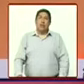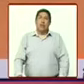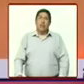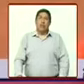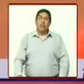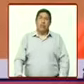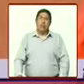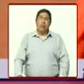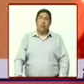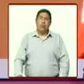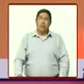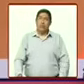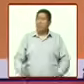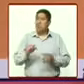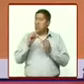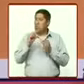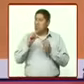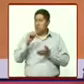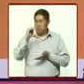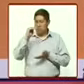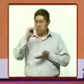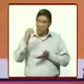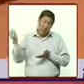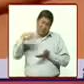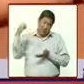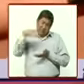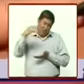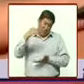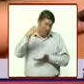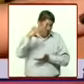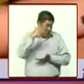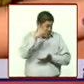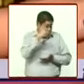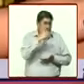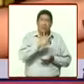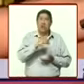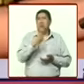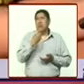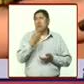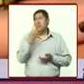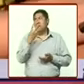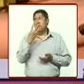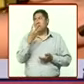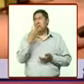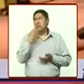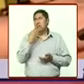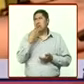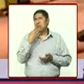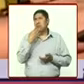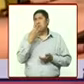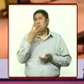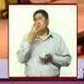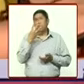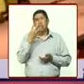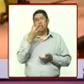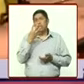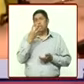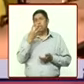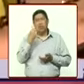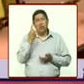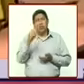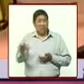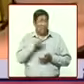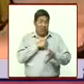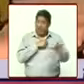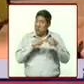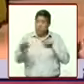Así me pasaron un bimbo, era un poco más grande, y ahí ya yo los metí cuatro, solo se pudieron salvar cuatro porque fueron los únicos